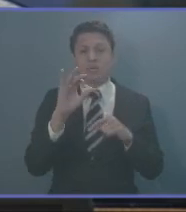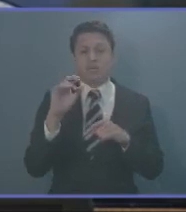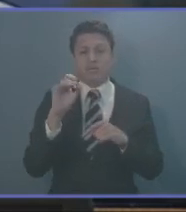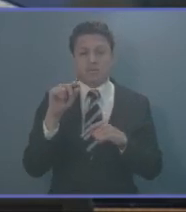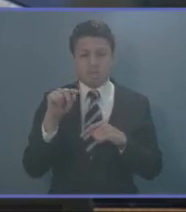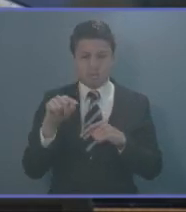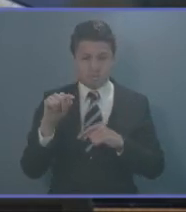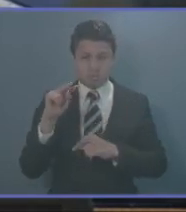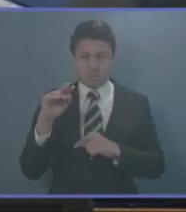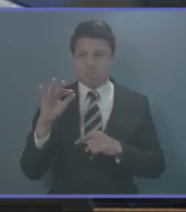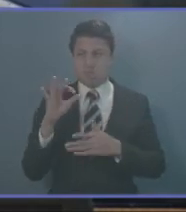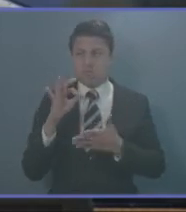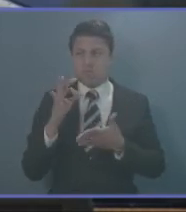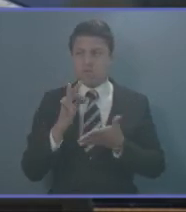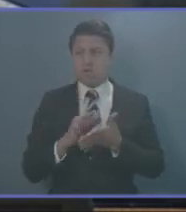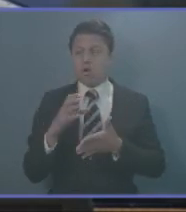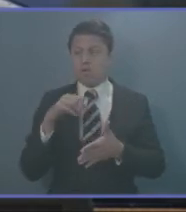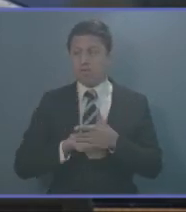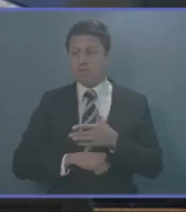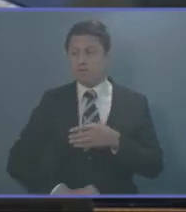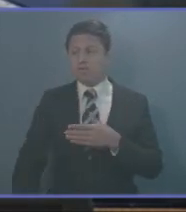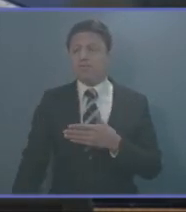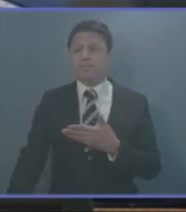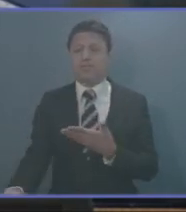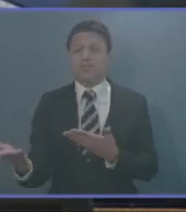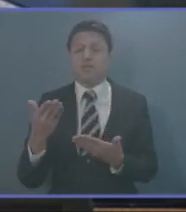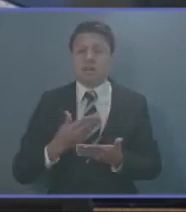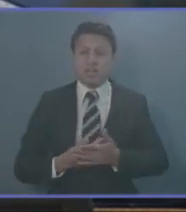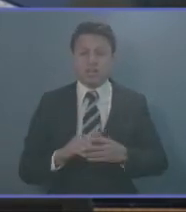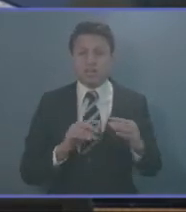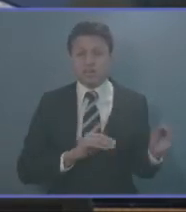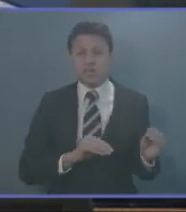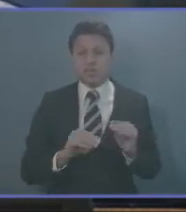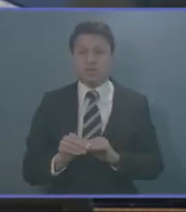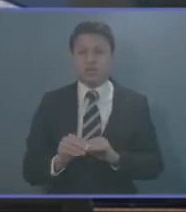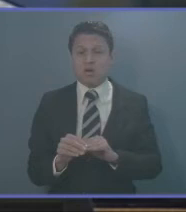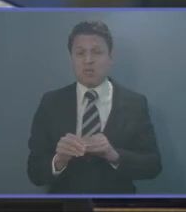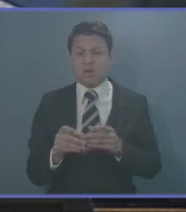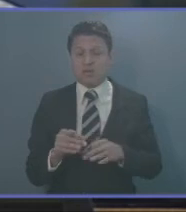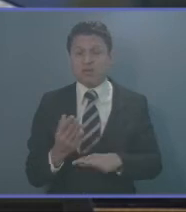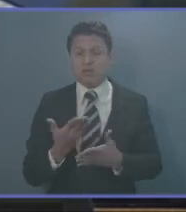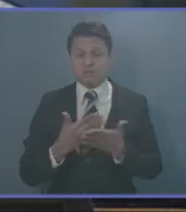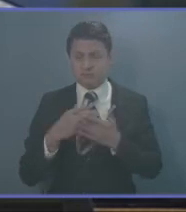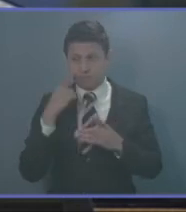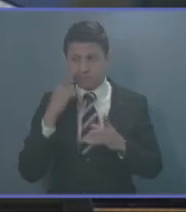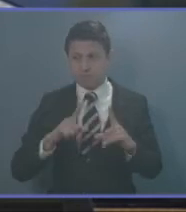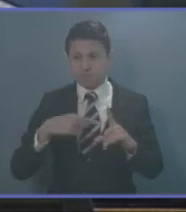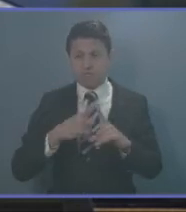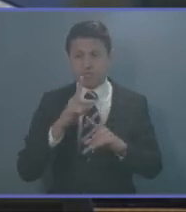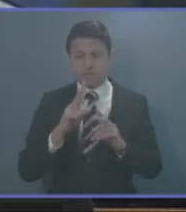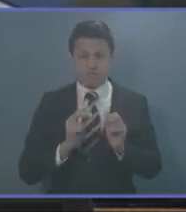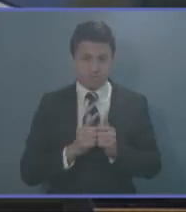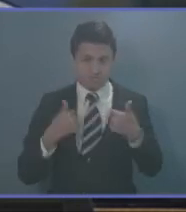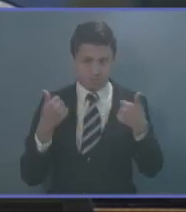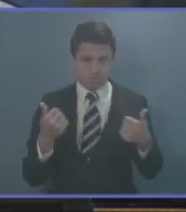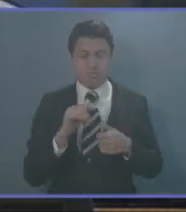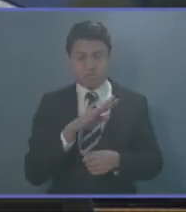$600,000. 17. De $1,000,000 con un centavo hasta